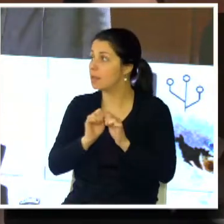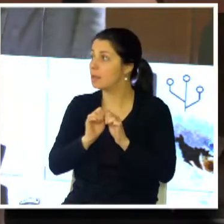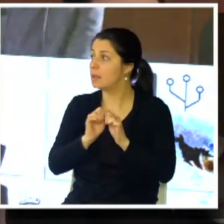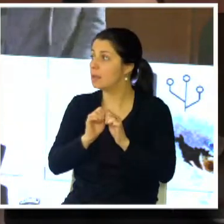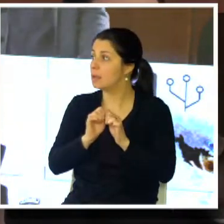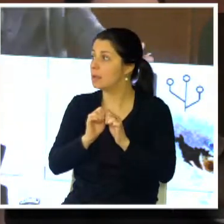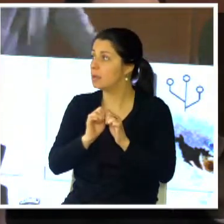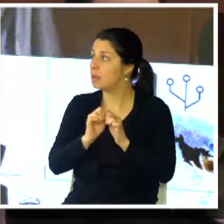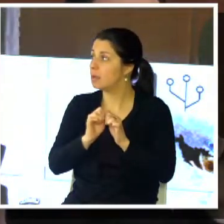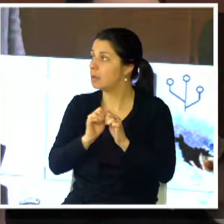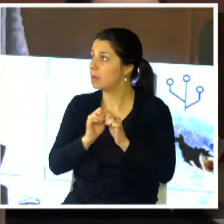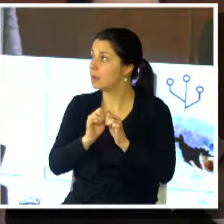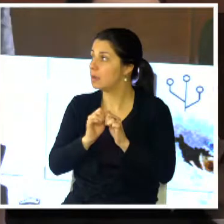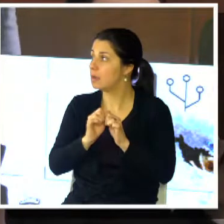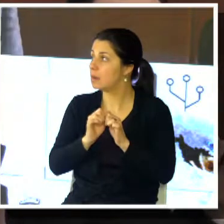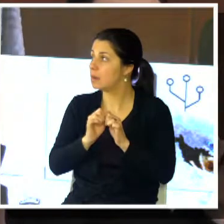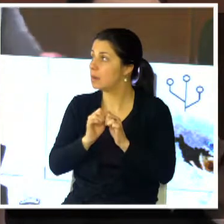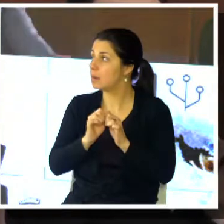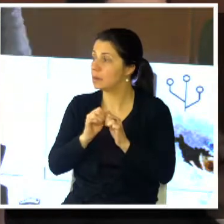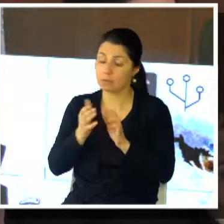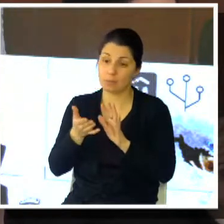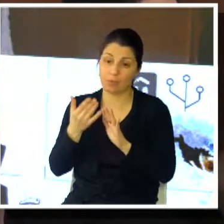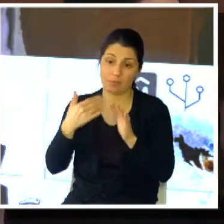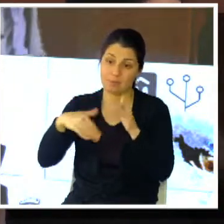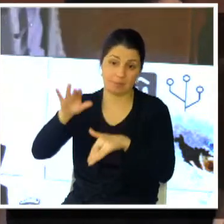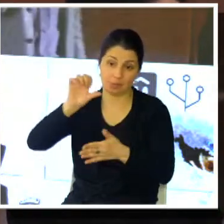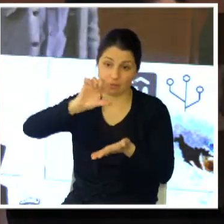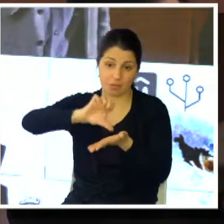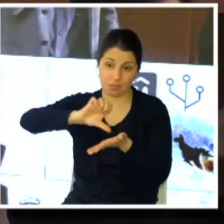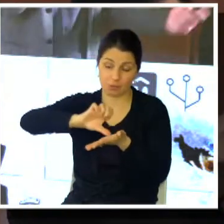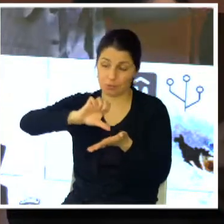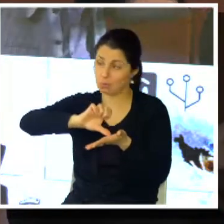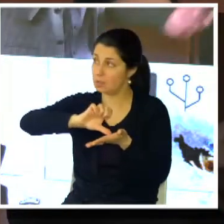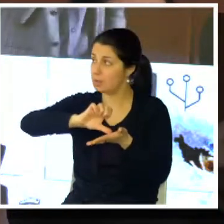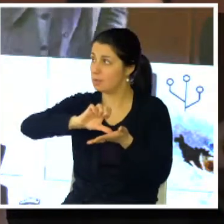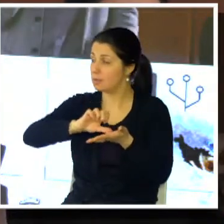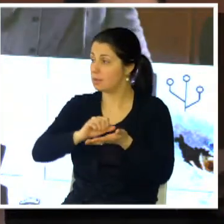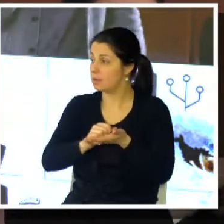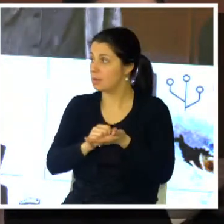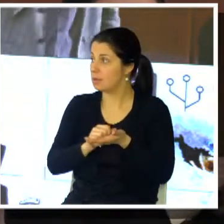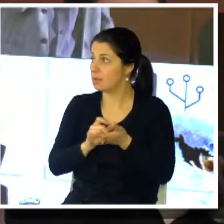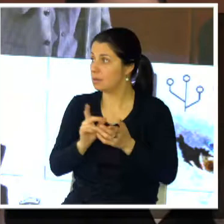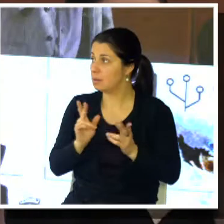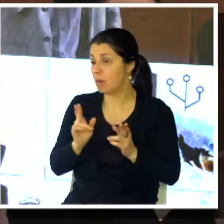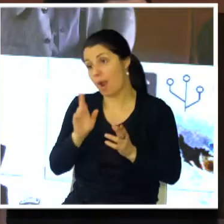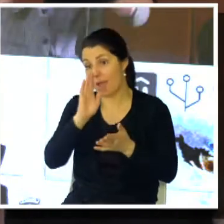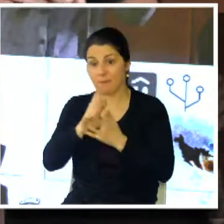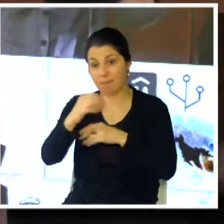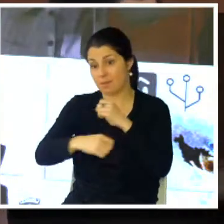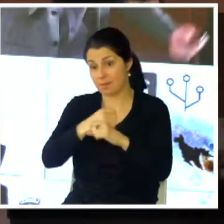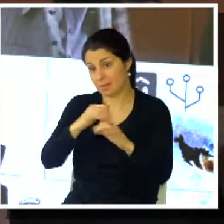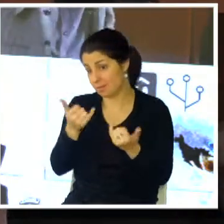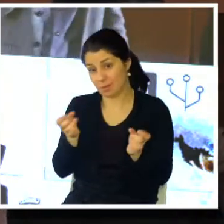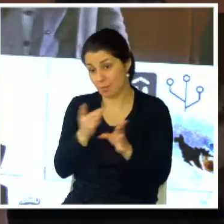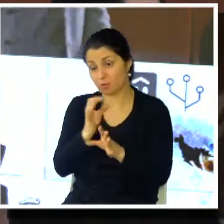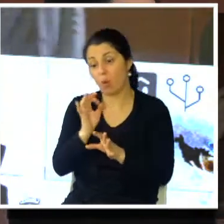que se instaura como la mayor de la ciudad por ahora. Espero que, no sé, a fin de año, o si no, bueno, para